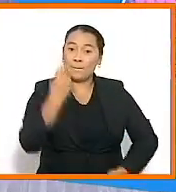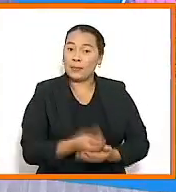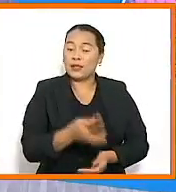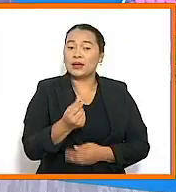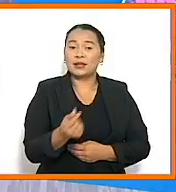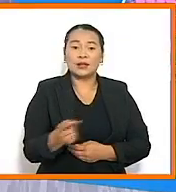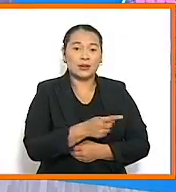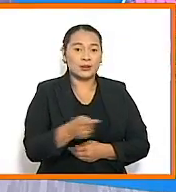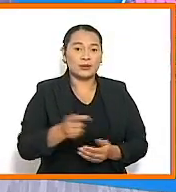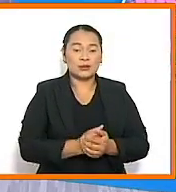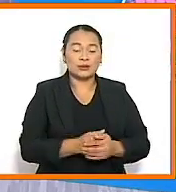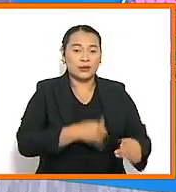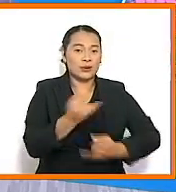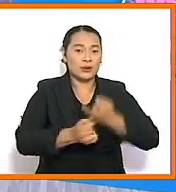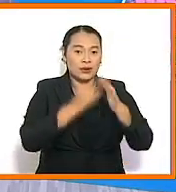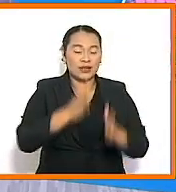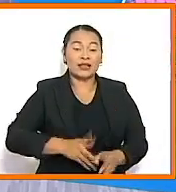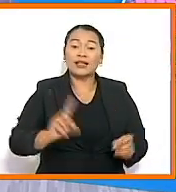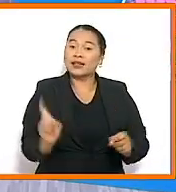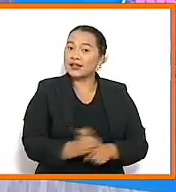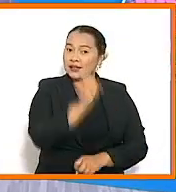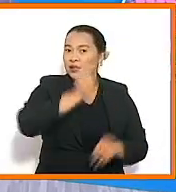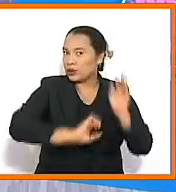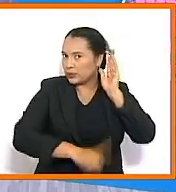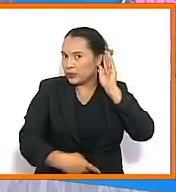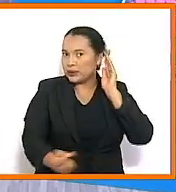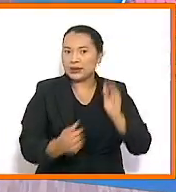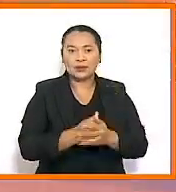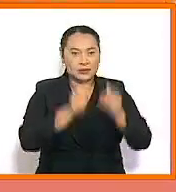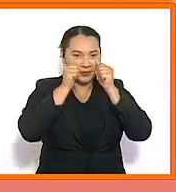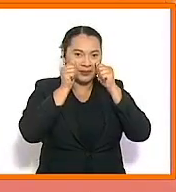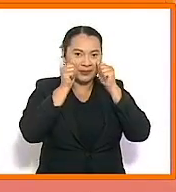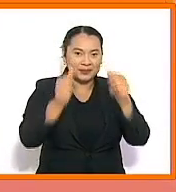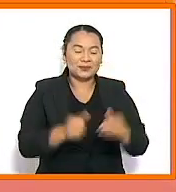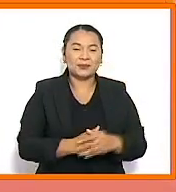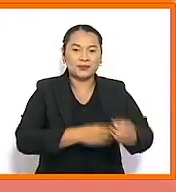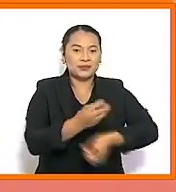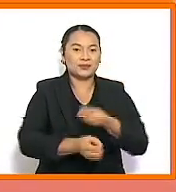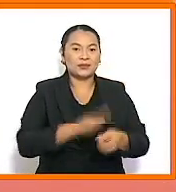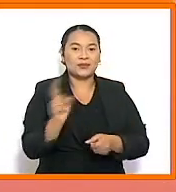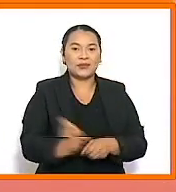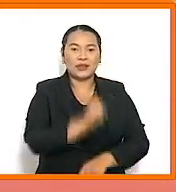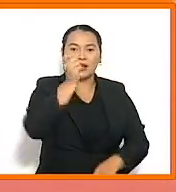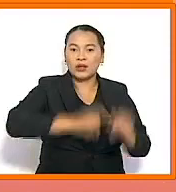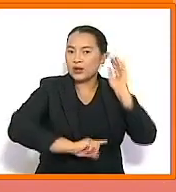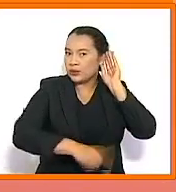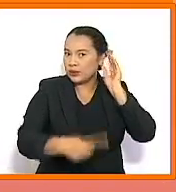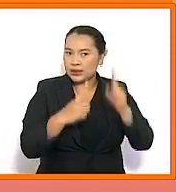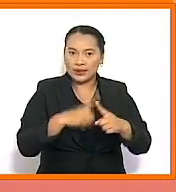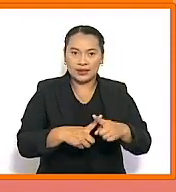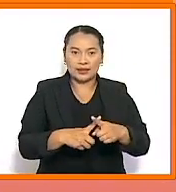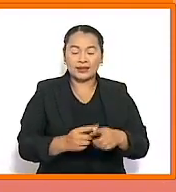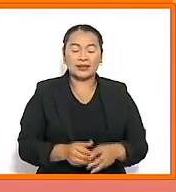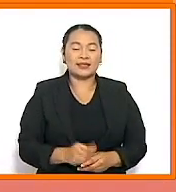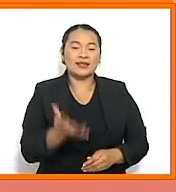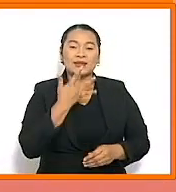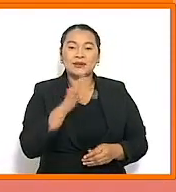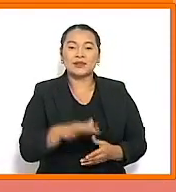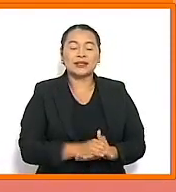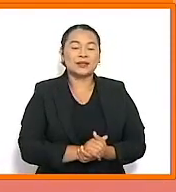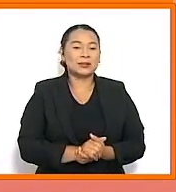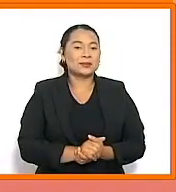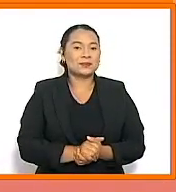dinero. Si eres un afortunado ganador en diaria, atento, porque esa esfera favorecida en su jugador de MultiX es muchísima